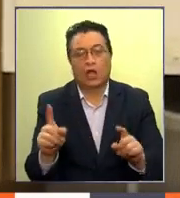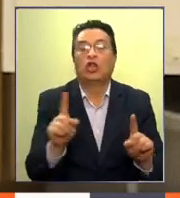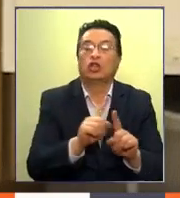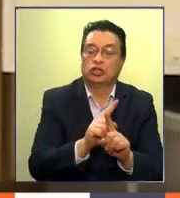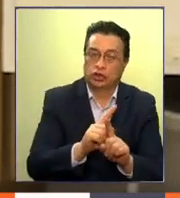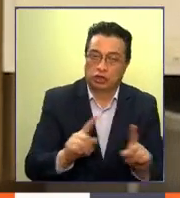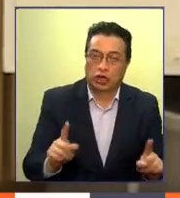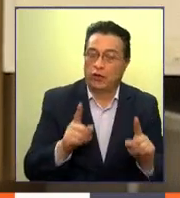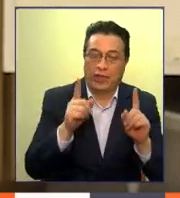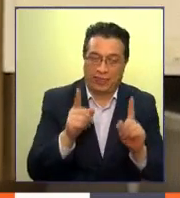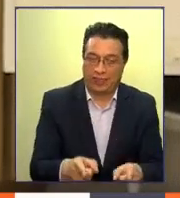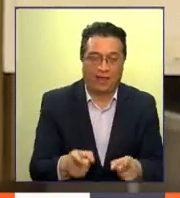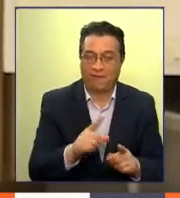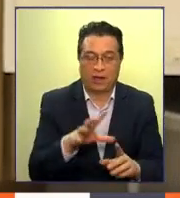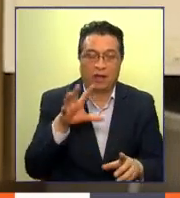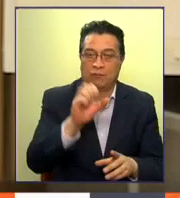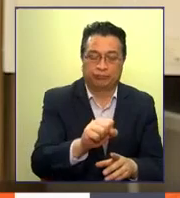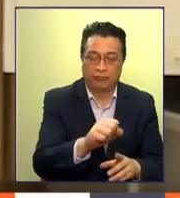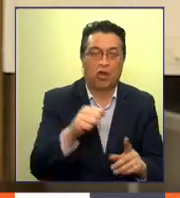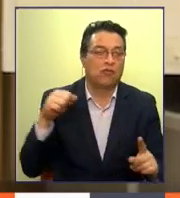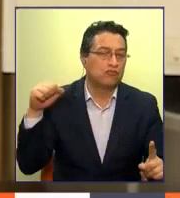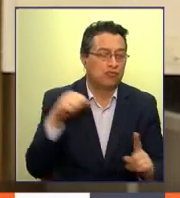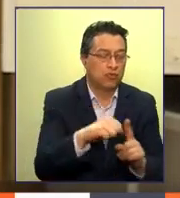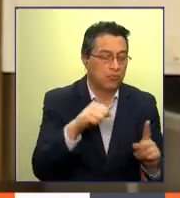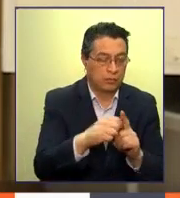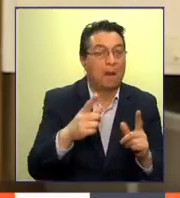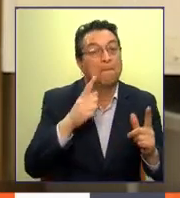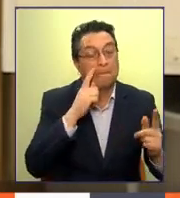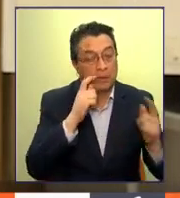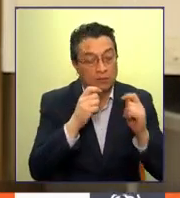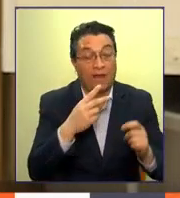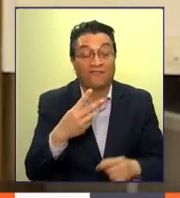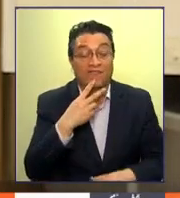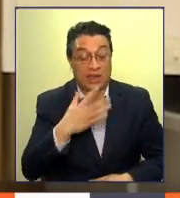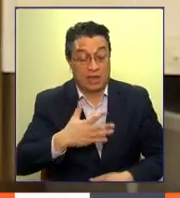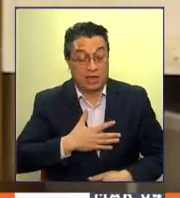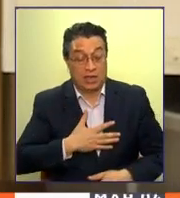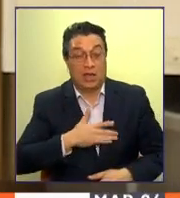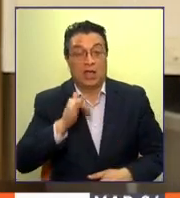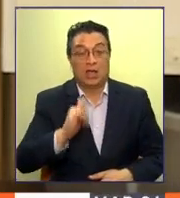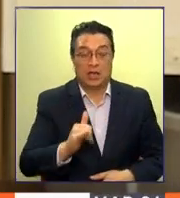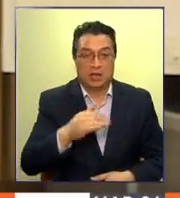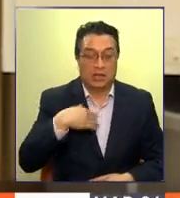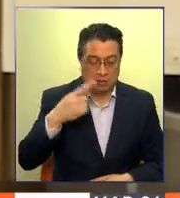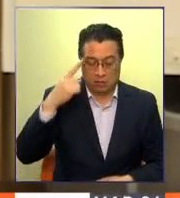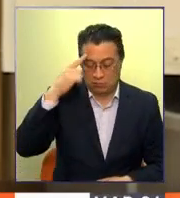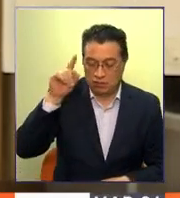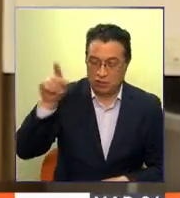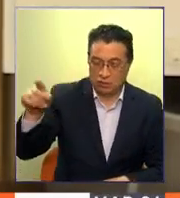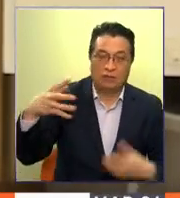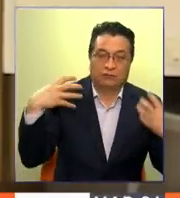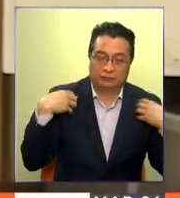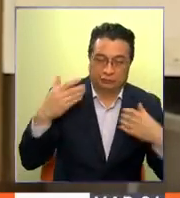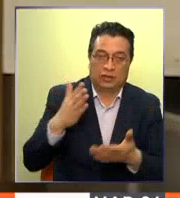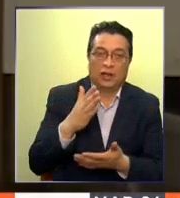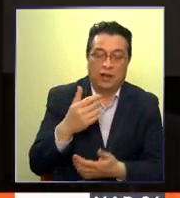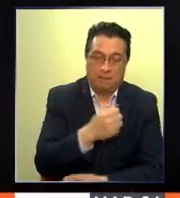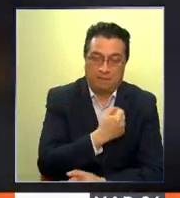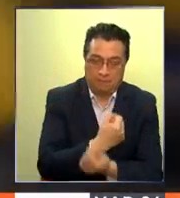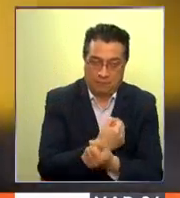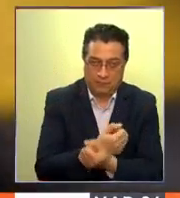generar ese tipo de situaciones en que se pone en riesgo su vida y a confiar en las policías, que son las que están preparadas para enfrentar este